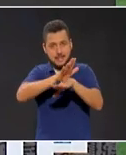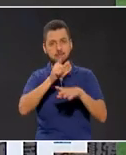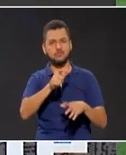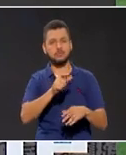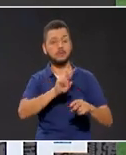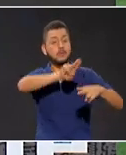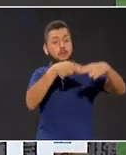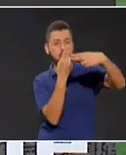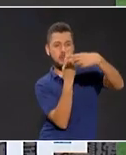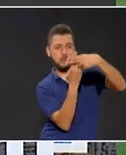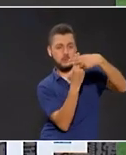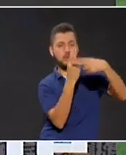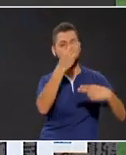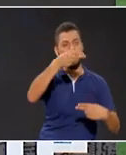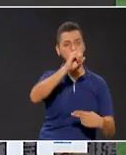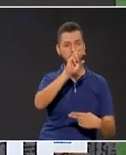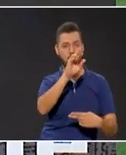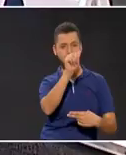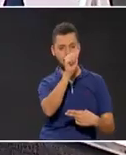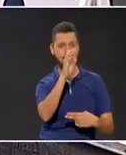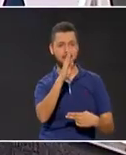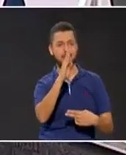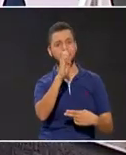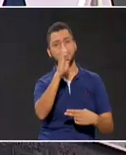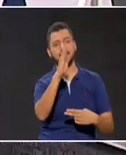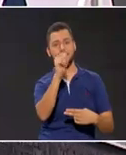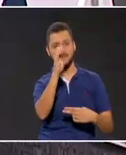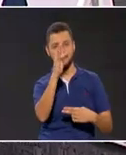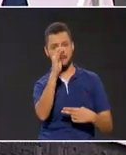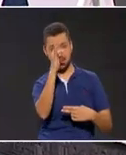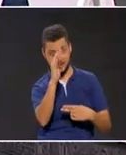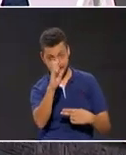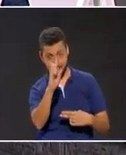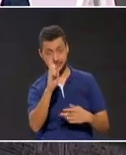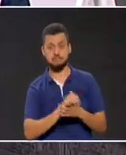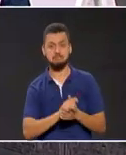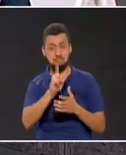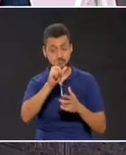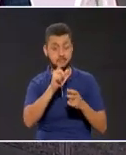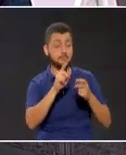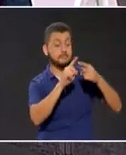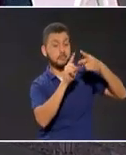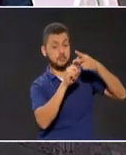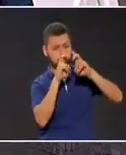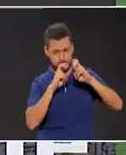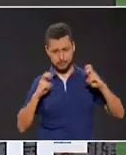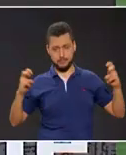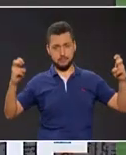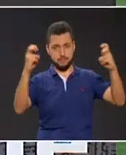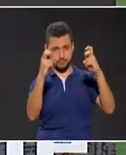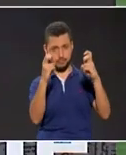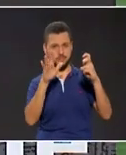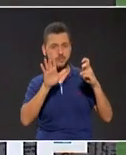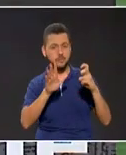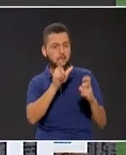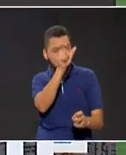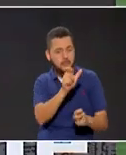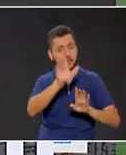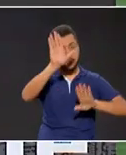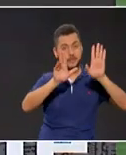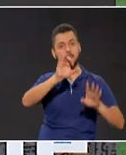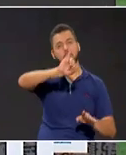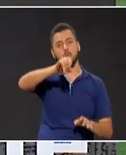numeral La Hora del Debate y vamos a iniciar un nuevo bloque de preguntas. En este caso, iniciamos nuevamente con Juan David